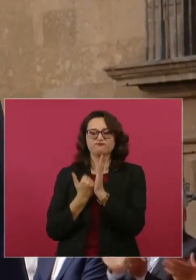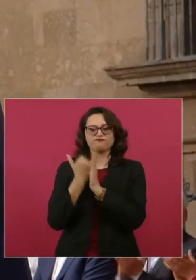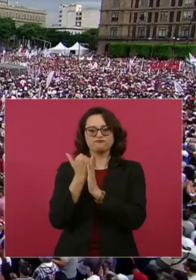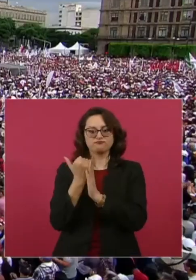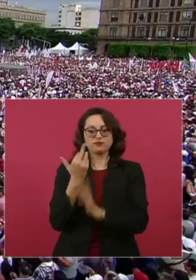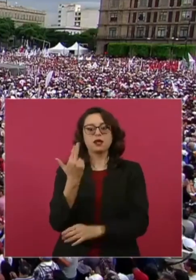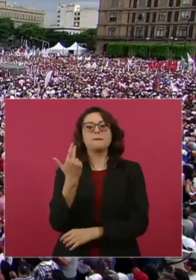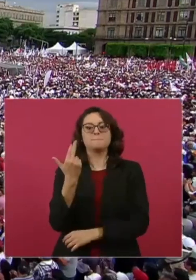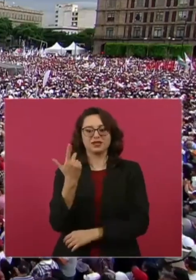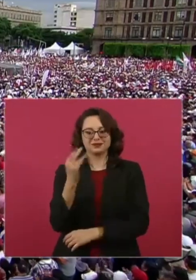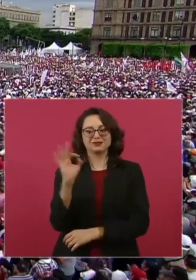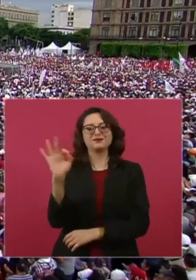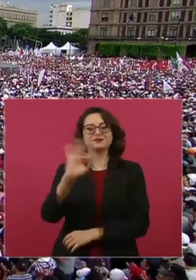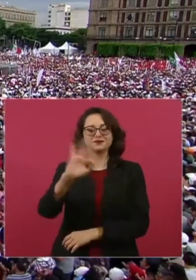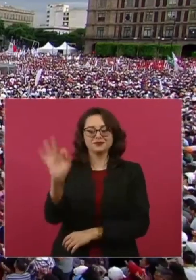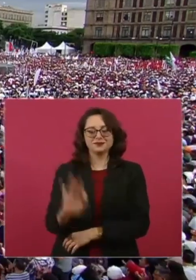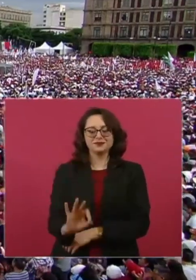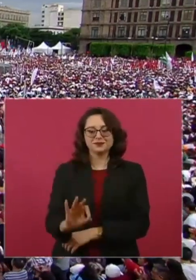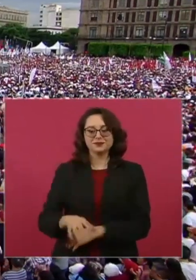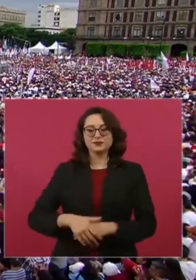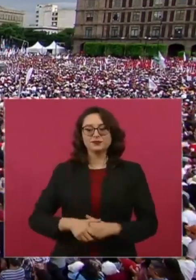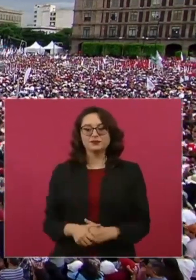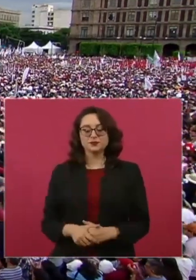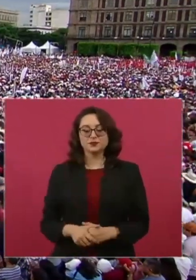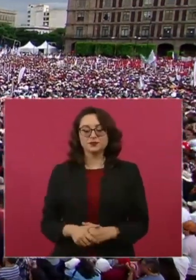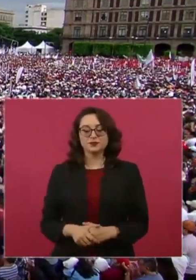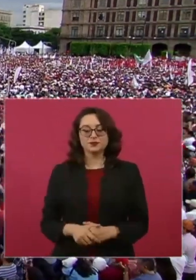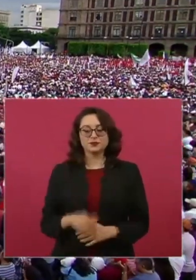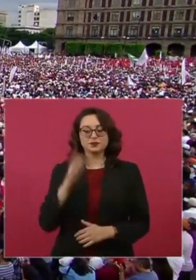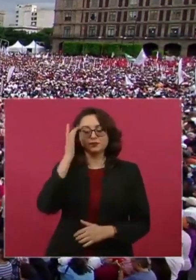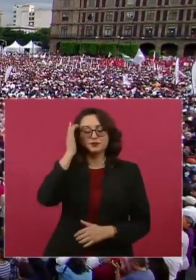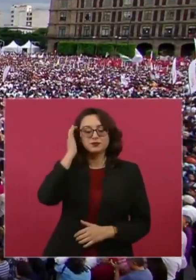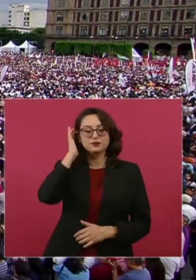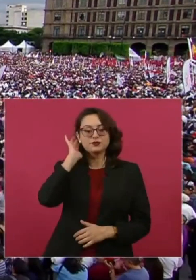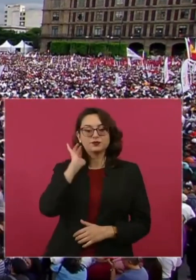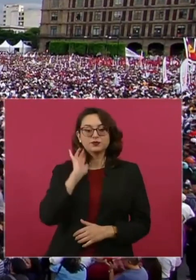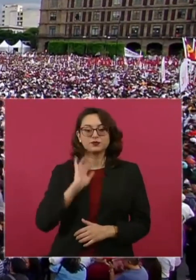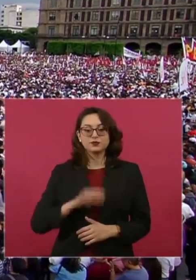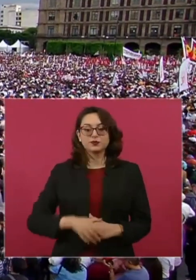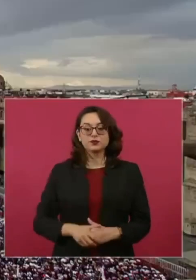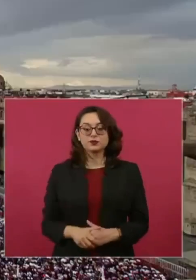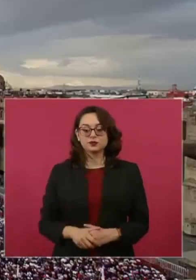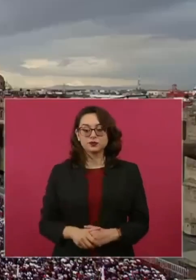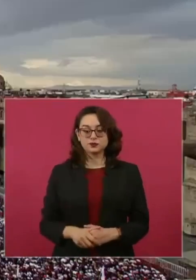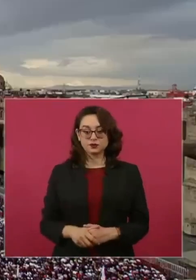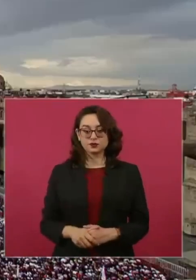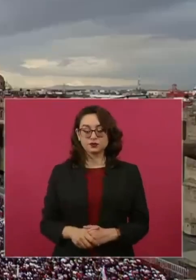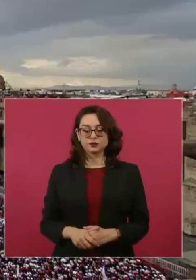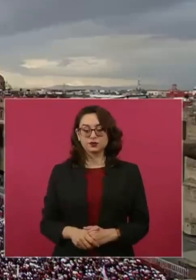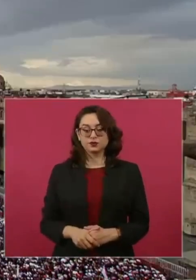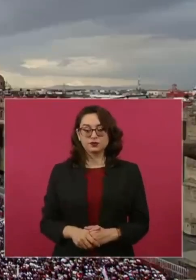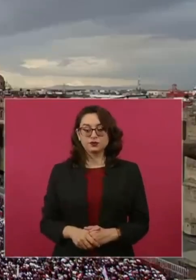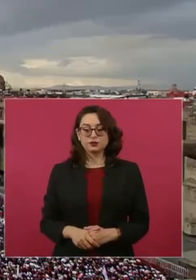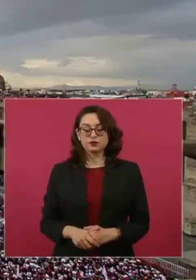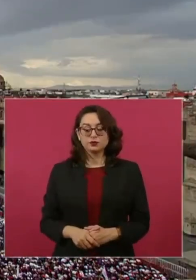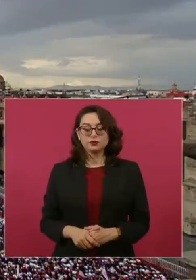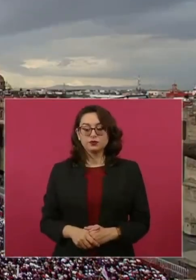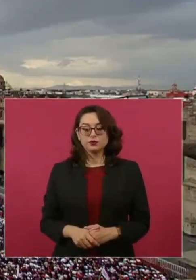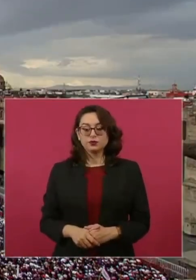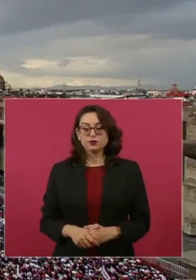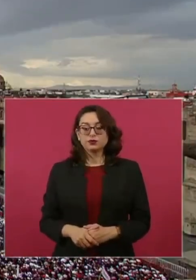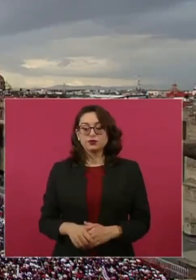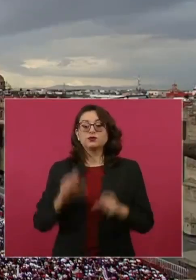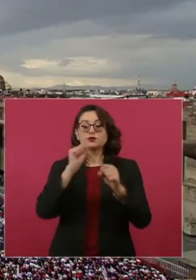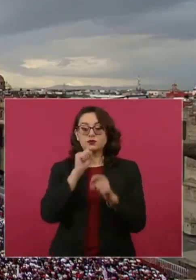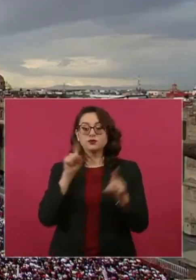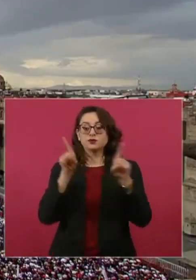it by 25%. Can you imagine that in the United States? También se están otorgando apoyos. And we're